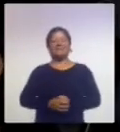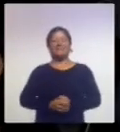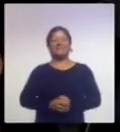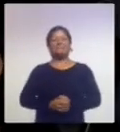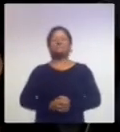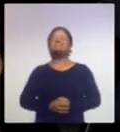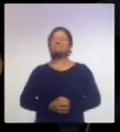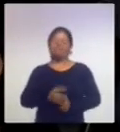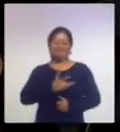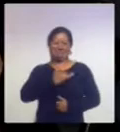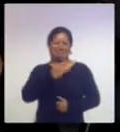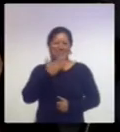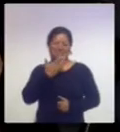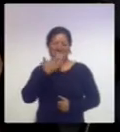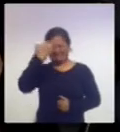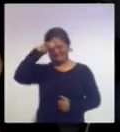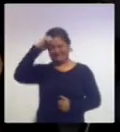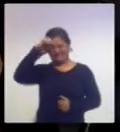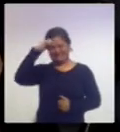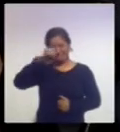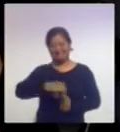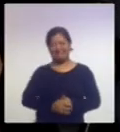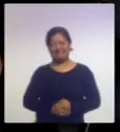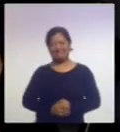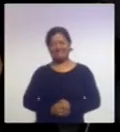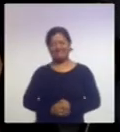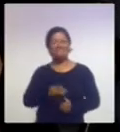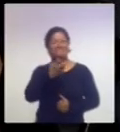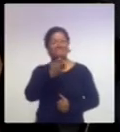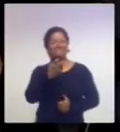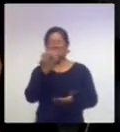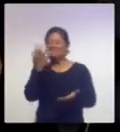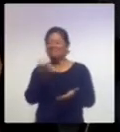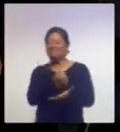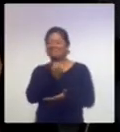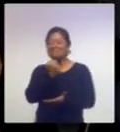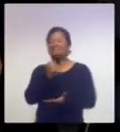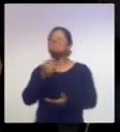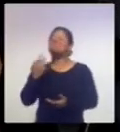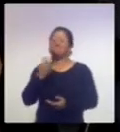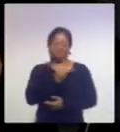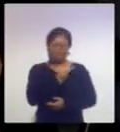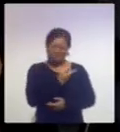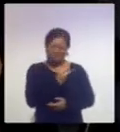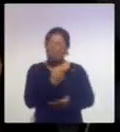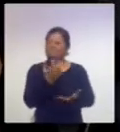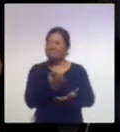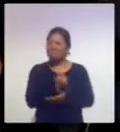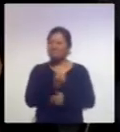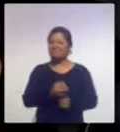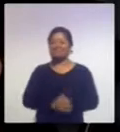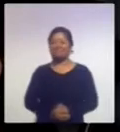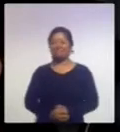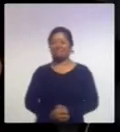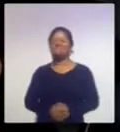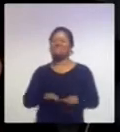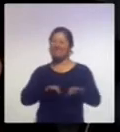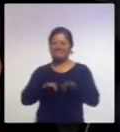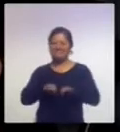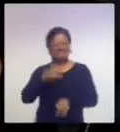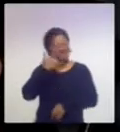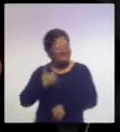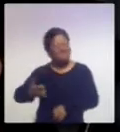muy gratificante la experiencia. Es un triunfo que nos ganamos porque trabajamos muy